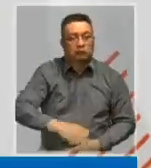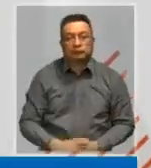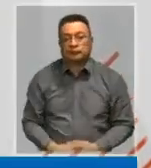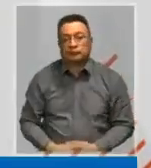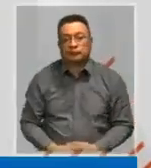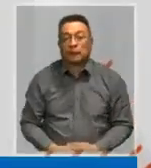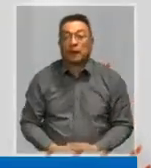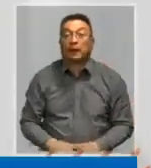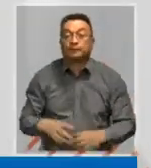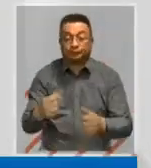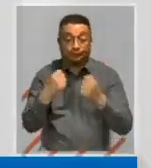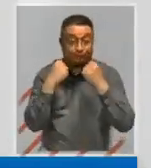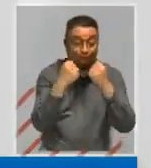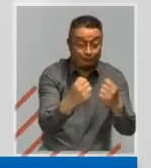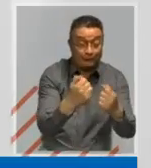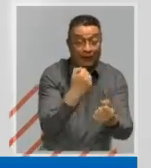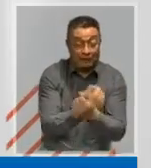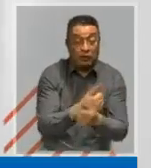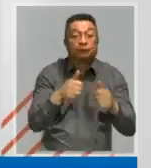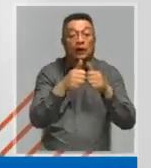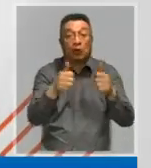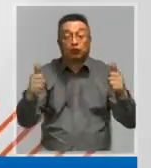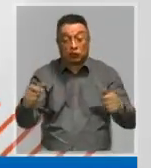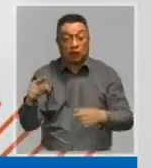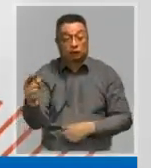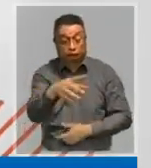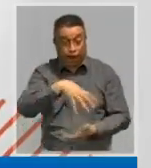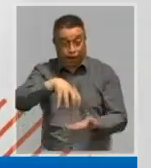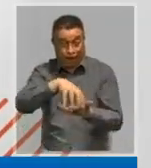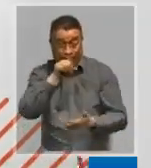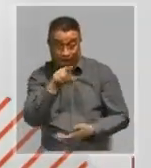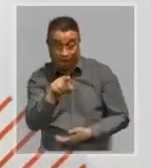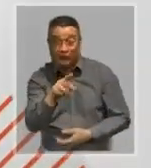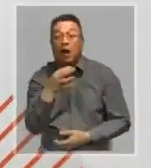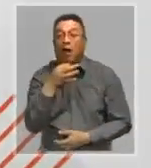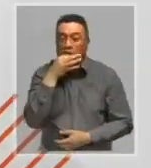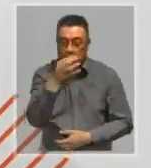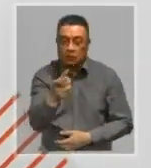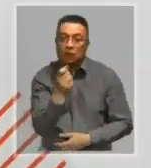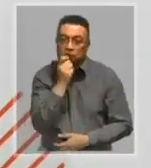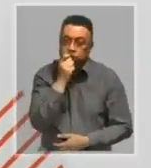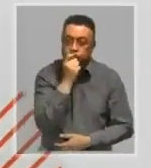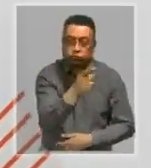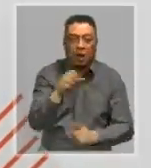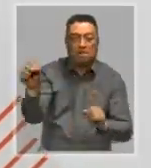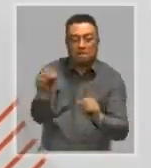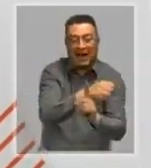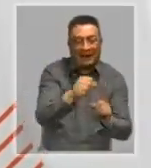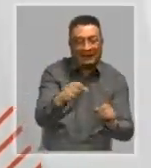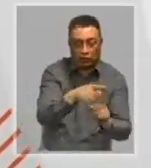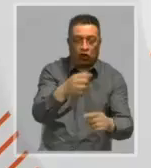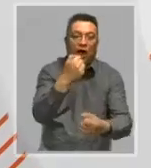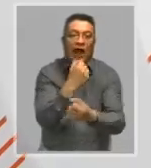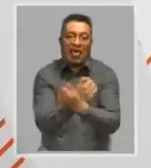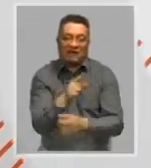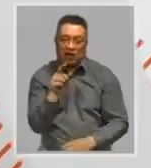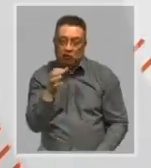Por la agresión a carabineros, autoridades de la zona anunciaron que presentarán una querella por maltrato de obra.